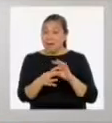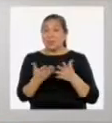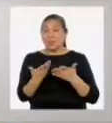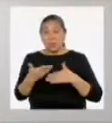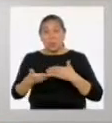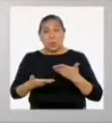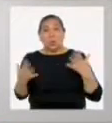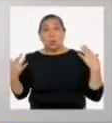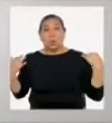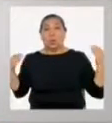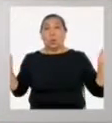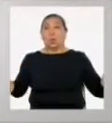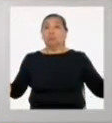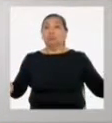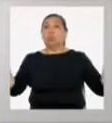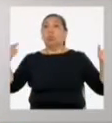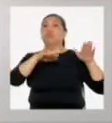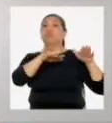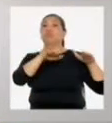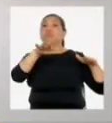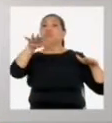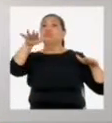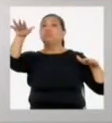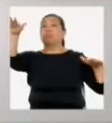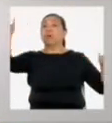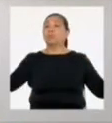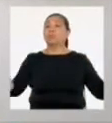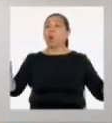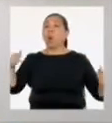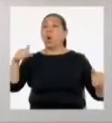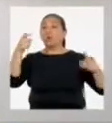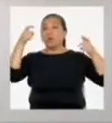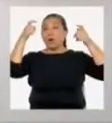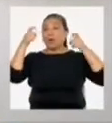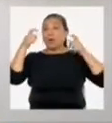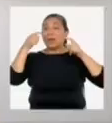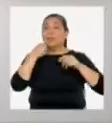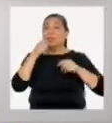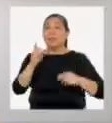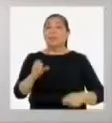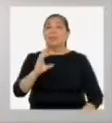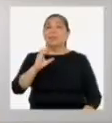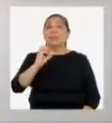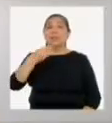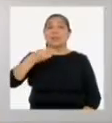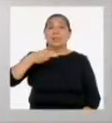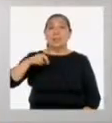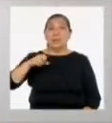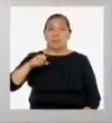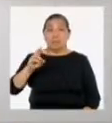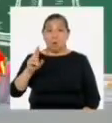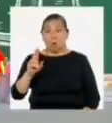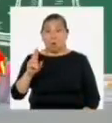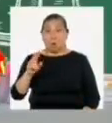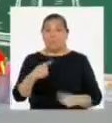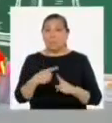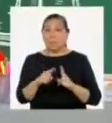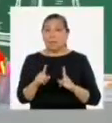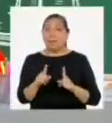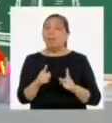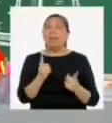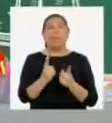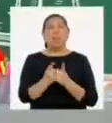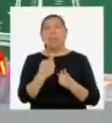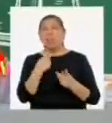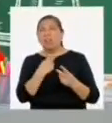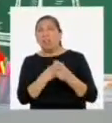le salieron alas y voló. Fueron conquistados por otro rey mítico, Chimor, rey de los Chimúes. ¿Qué